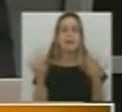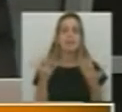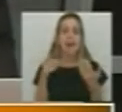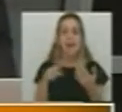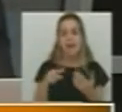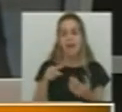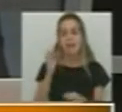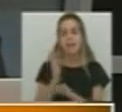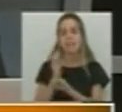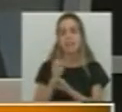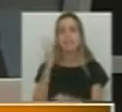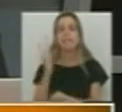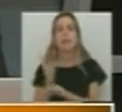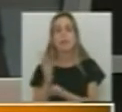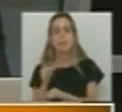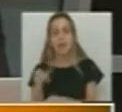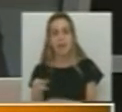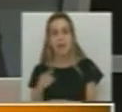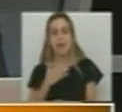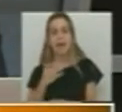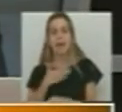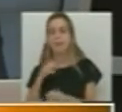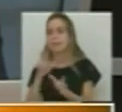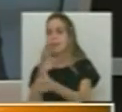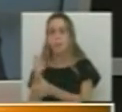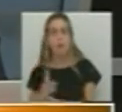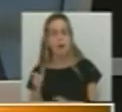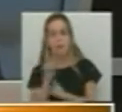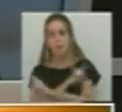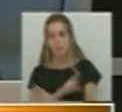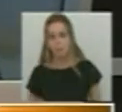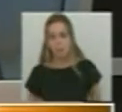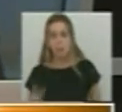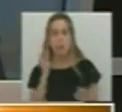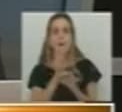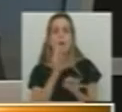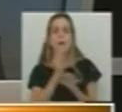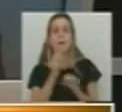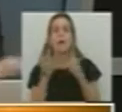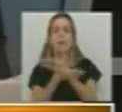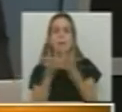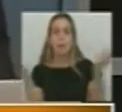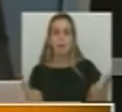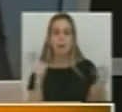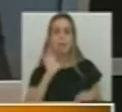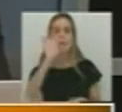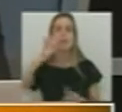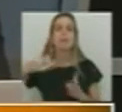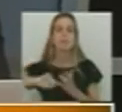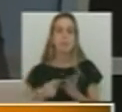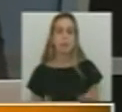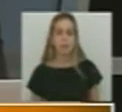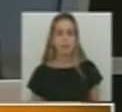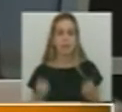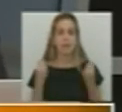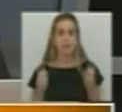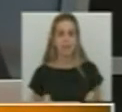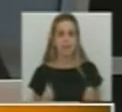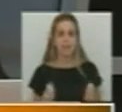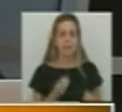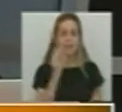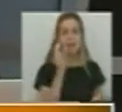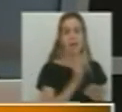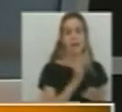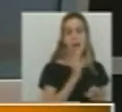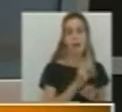comenzar las clases los chicos en el colegio secundario, del colegio público de la provincia de Buenos Aires. Y el dato acá es la brecha con el colegio privado, que era